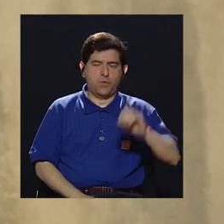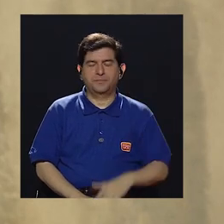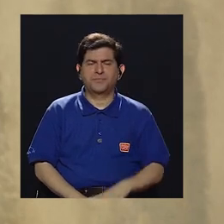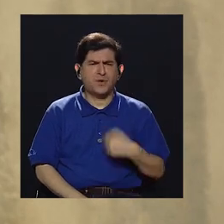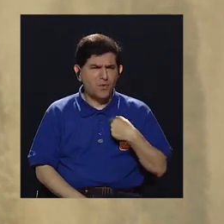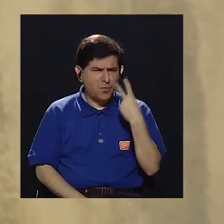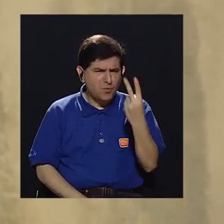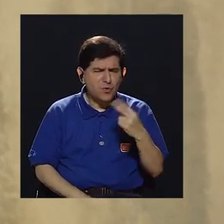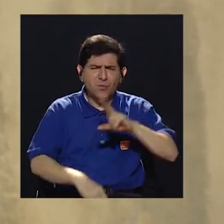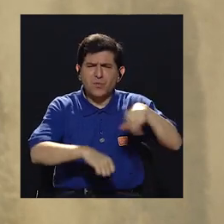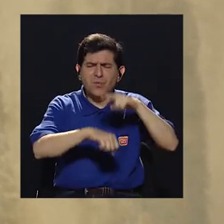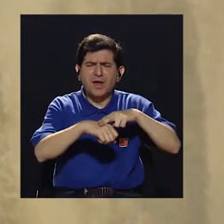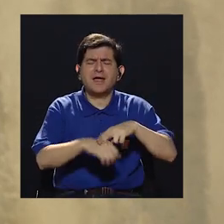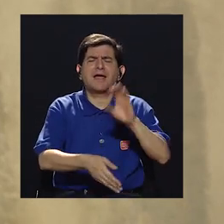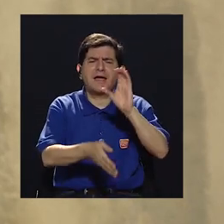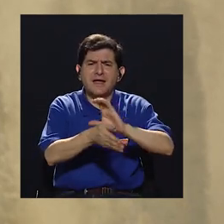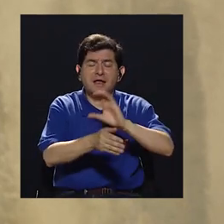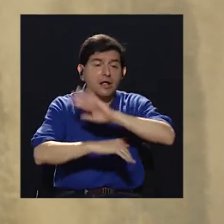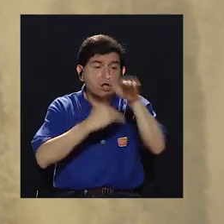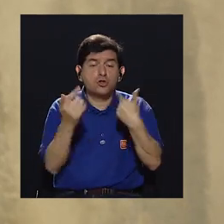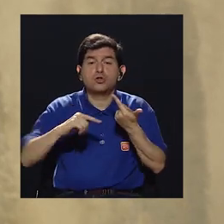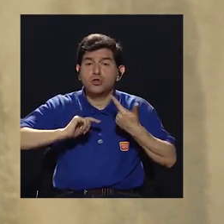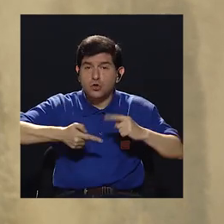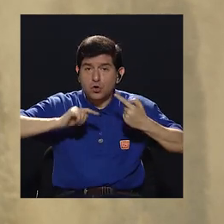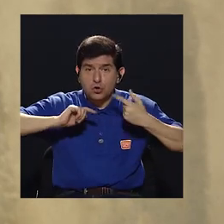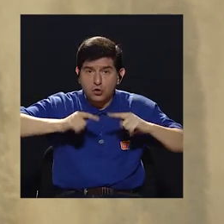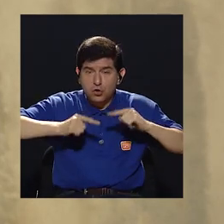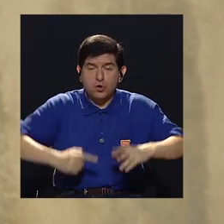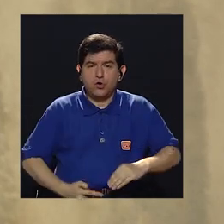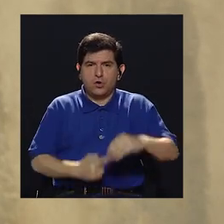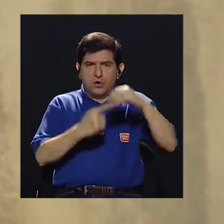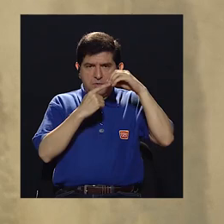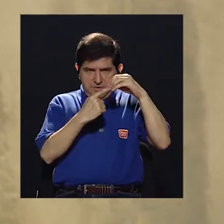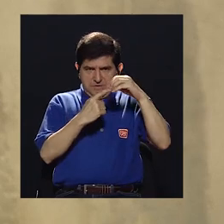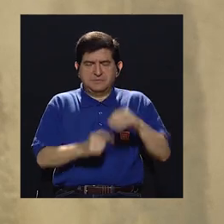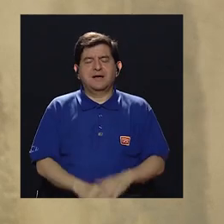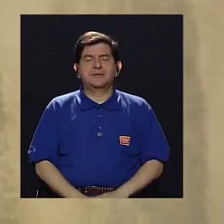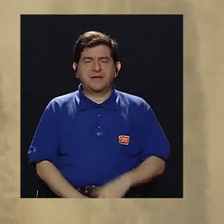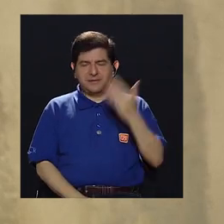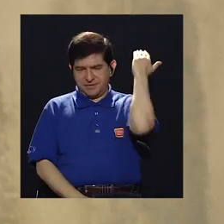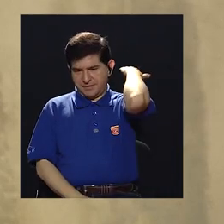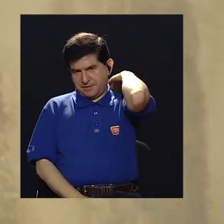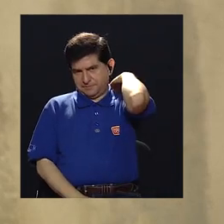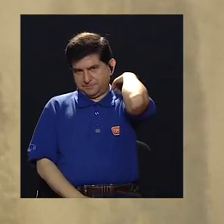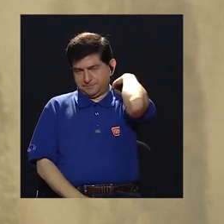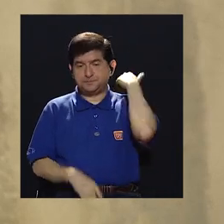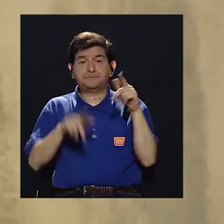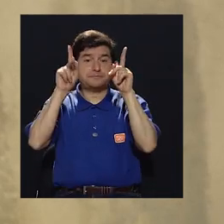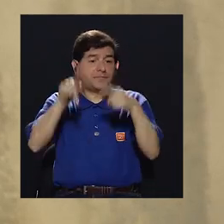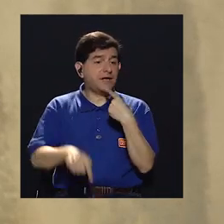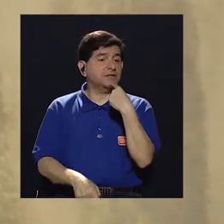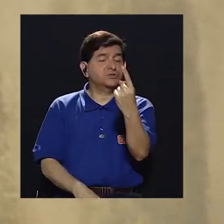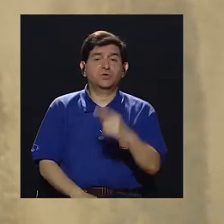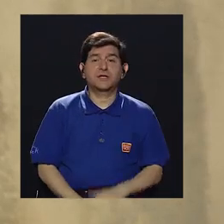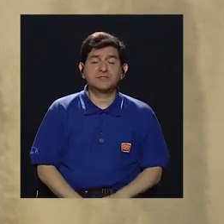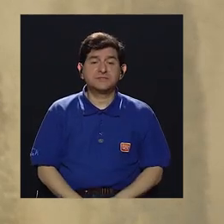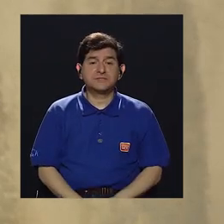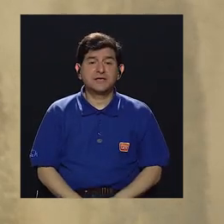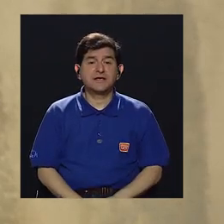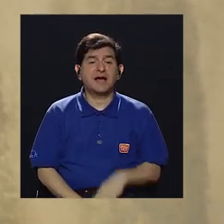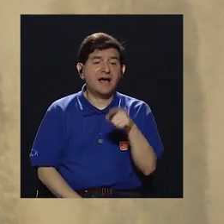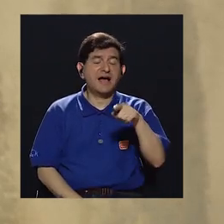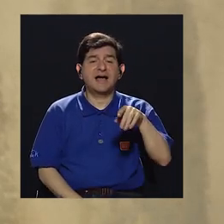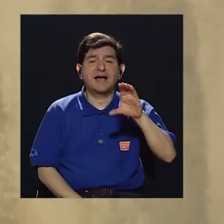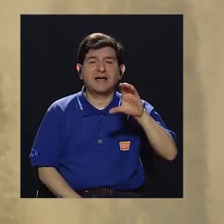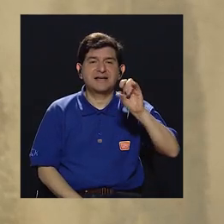muy frecuentemente uno ve en la clínica que todo dolor, principalmente en la zona lumbar, la persona dice, a todo